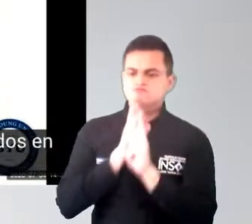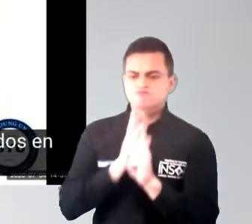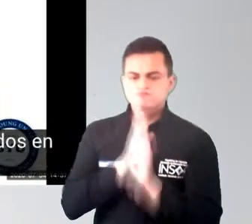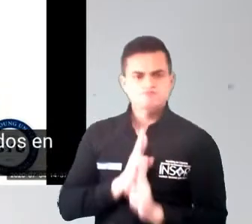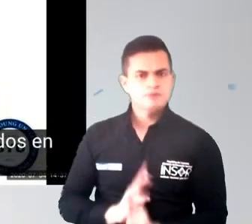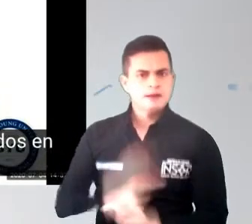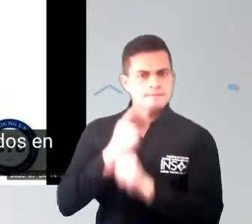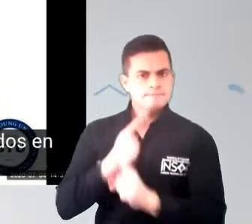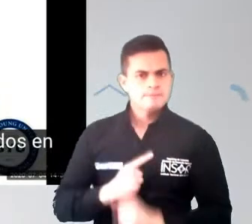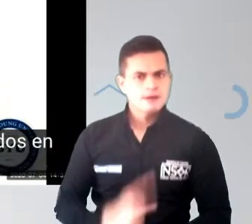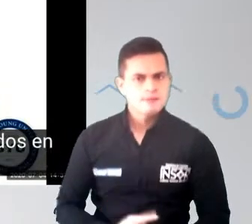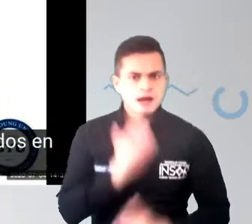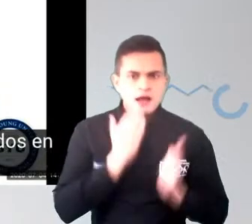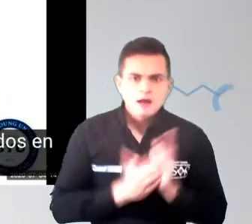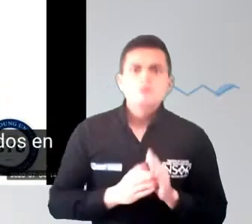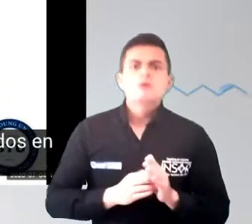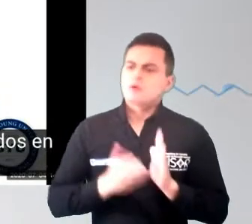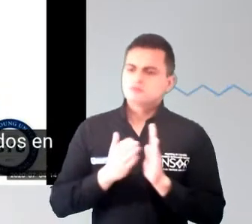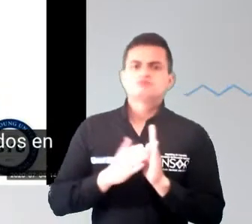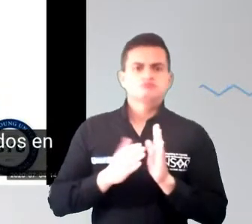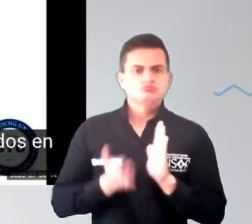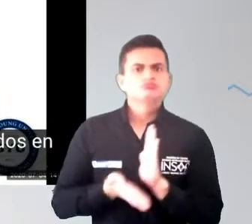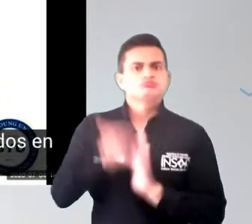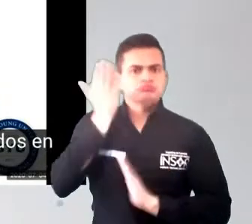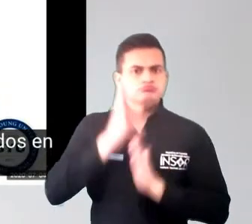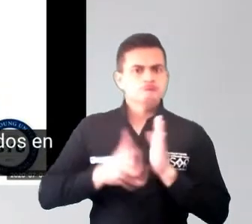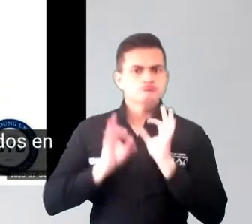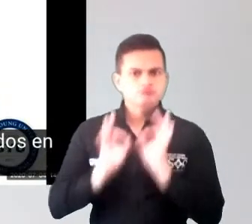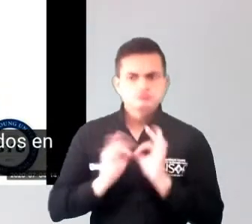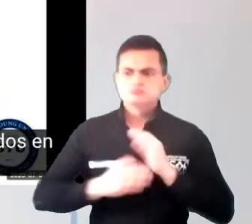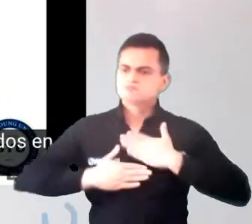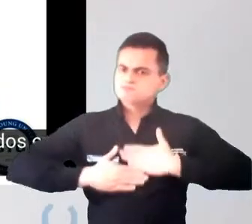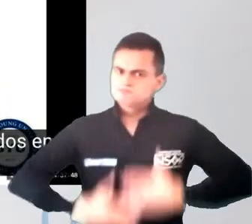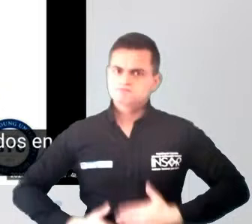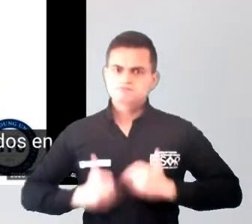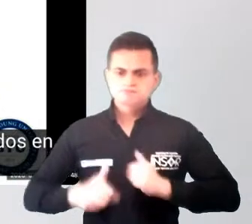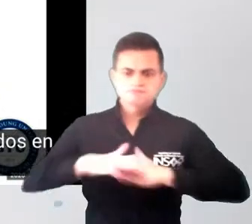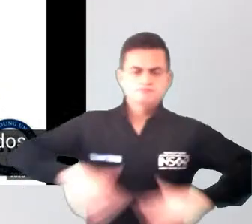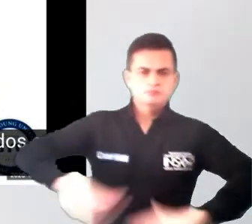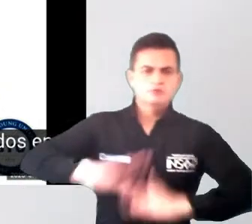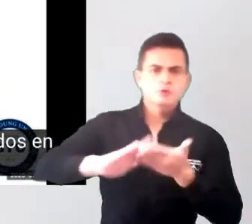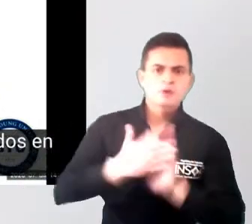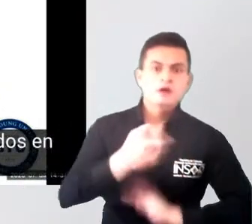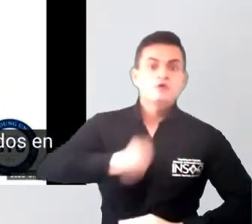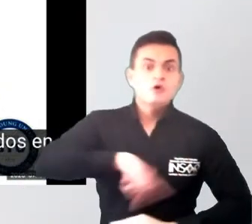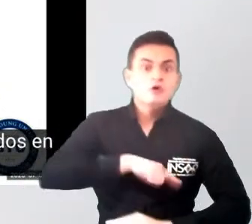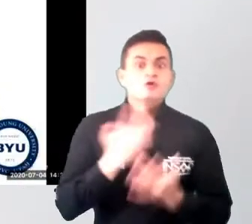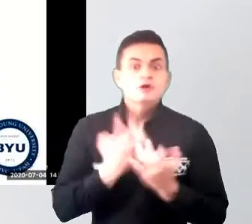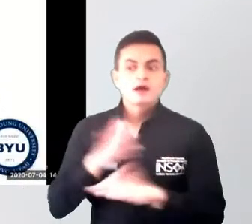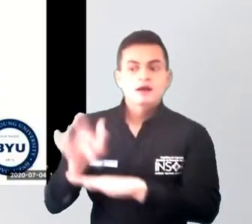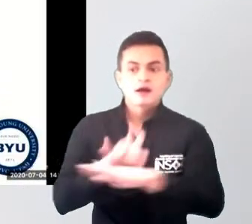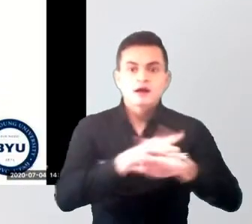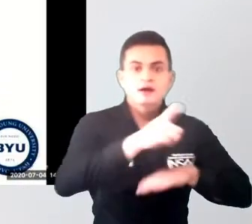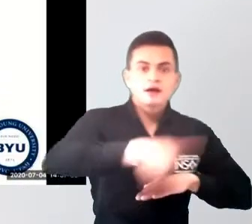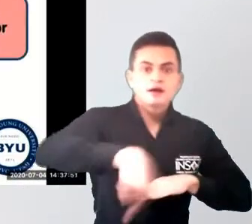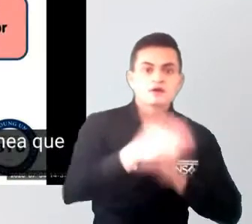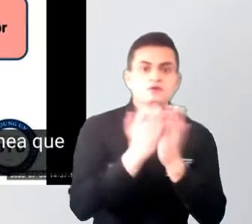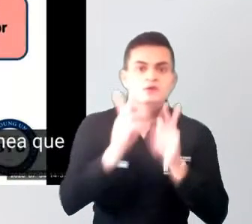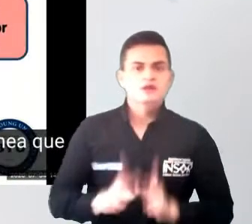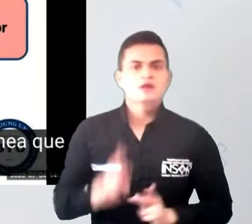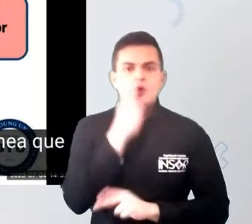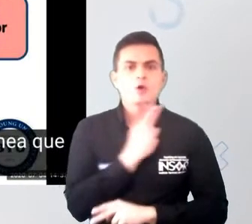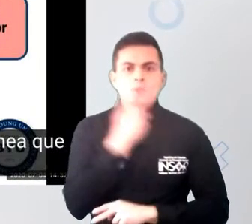el rendimiento, la satisfacción, la persistencia en el sentido de comunidad. Deseamos comprometer a los estudiantes porque esto ayudará a